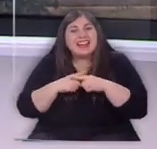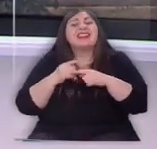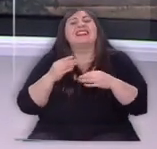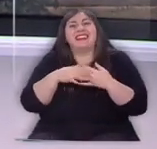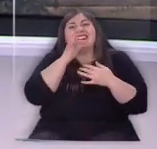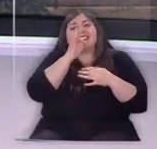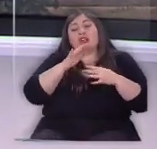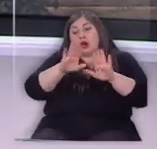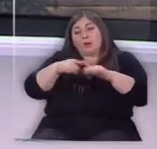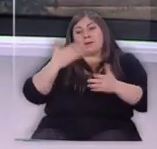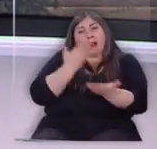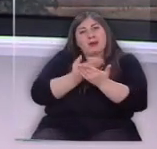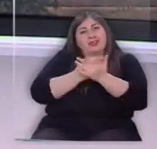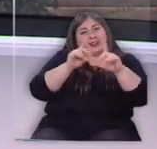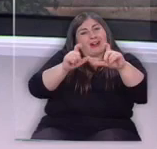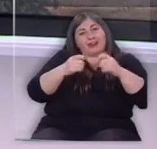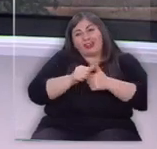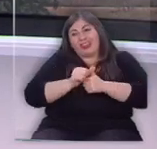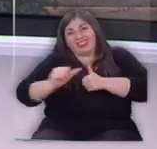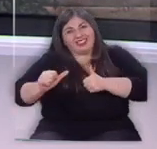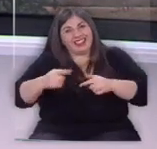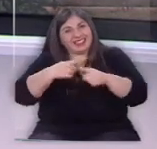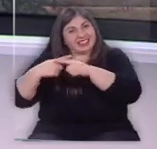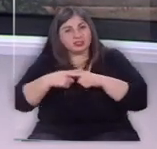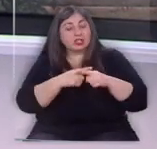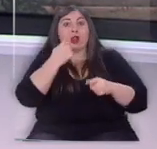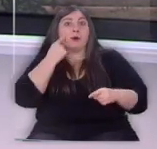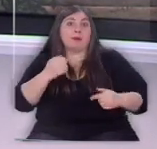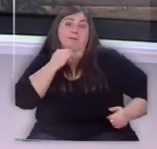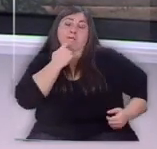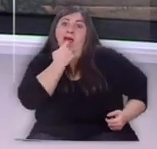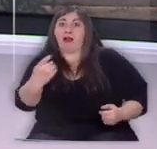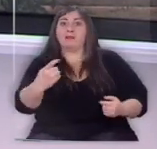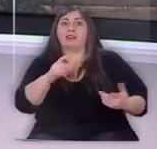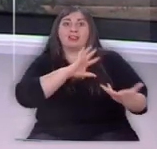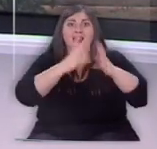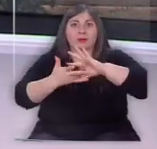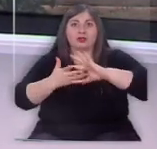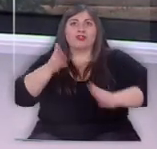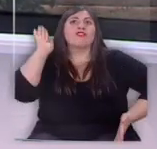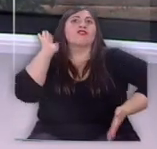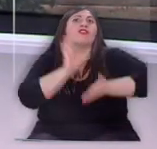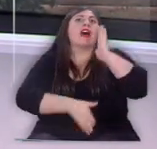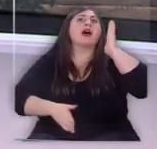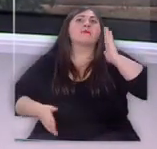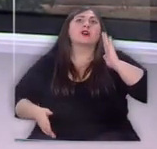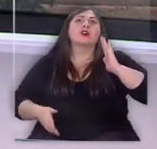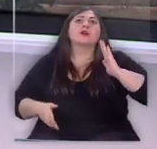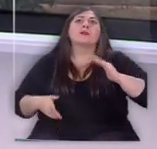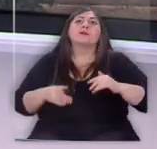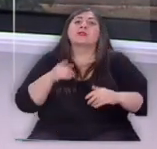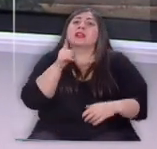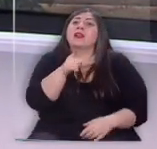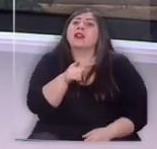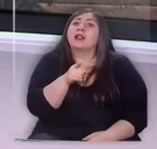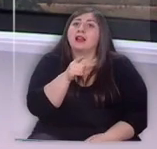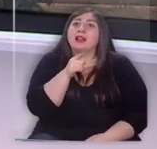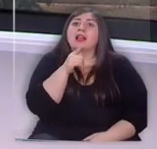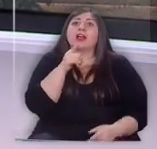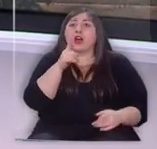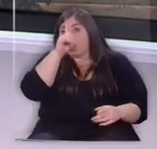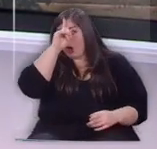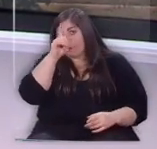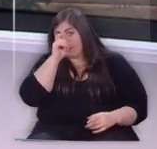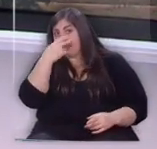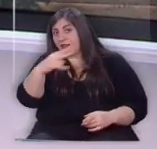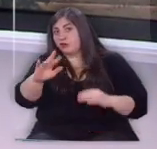distancia que sacó en aquella oportunidad, el hombre más rápido del mundo. Nos vamos con Didier Drogba, que ofreció el hospital de